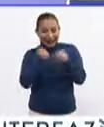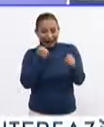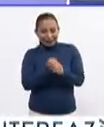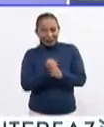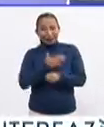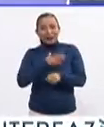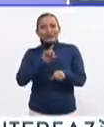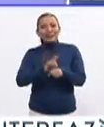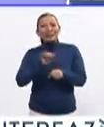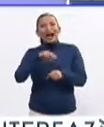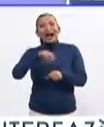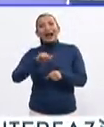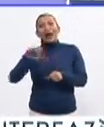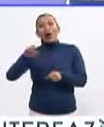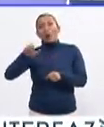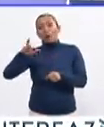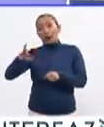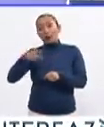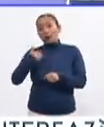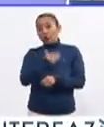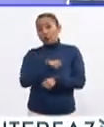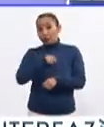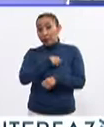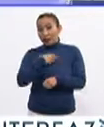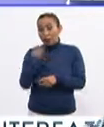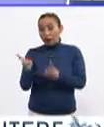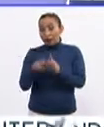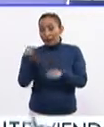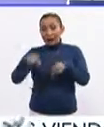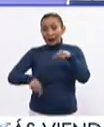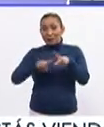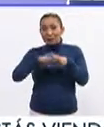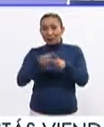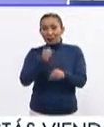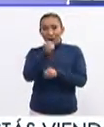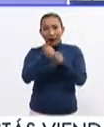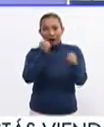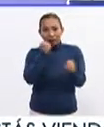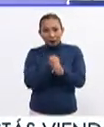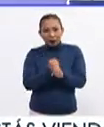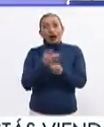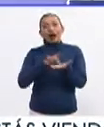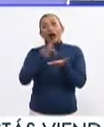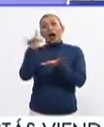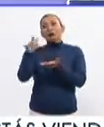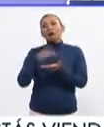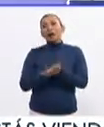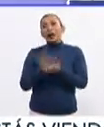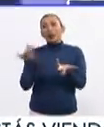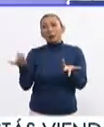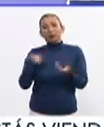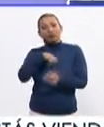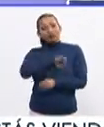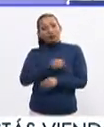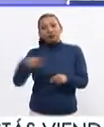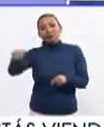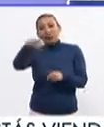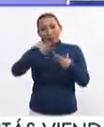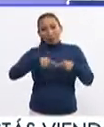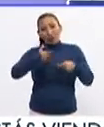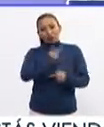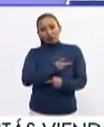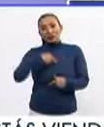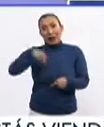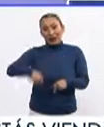estás? Muy buenos días, Ana, muy buenos días, Omar. Muy contenta de estar con ustedes, iniciando el año, agradeciendo, la preferencia de nuestro